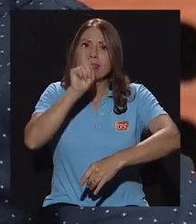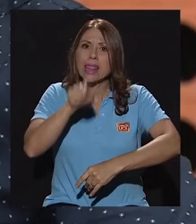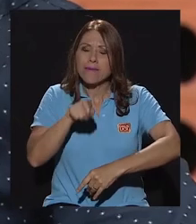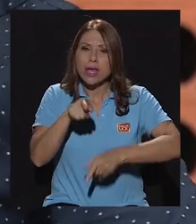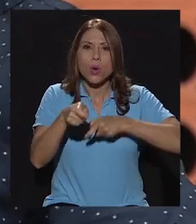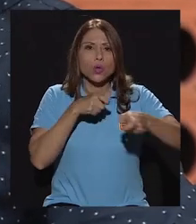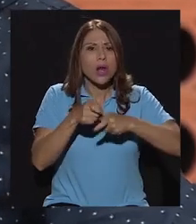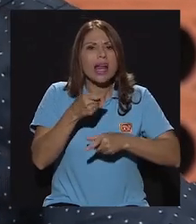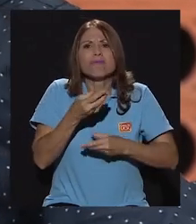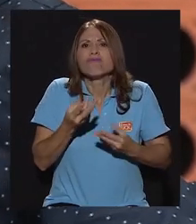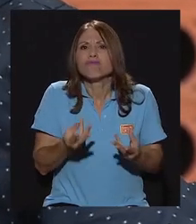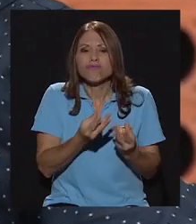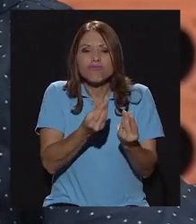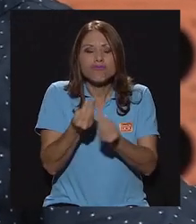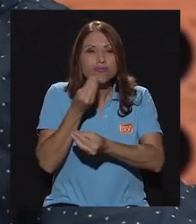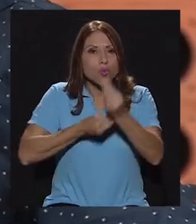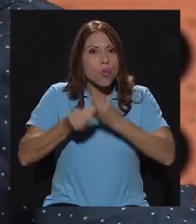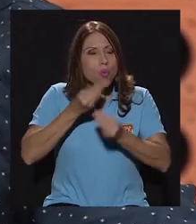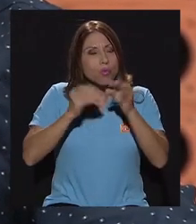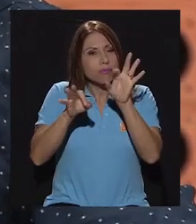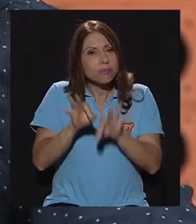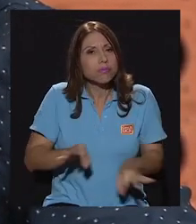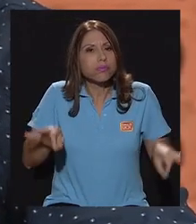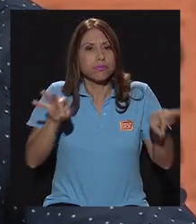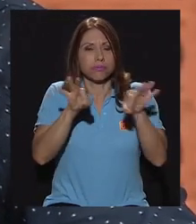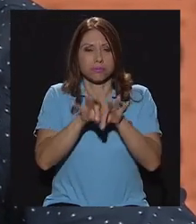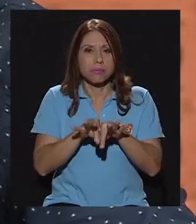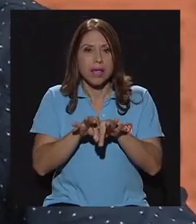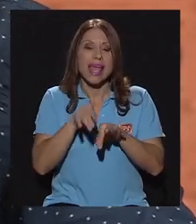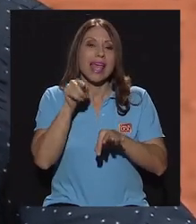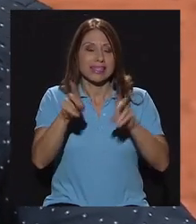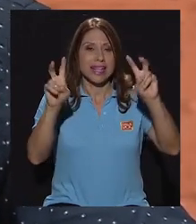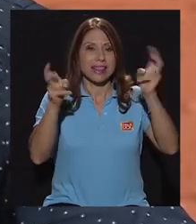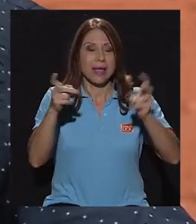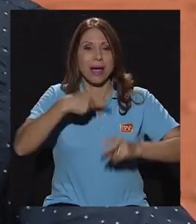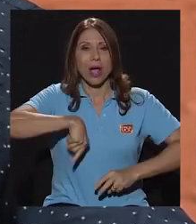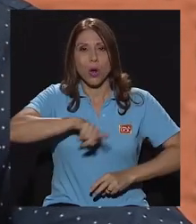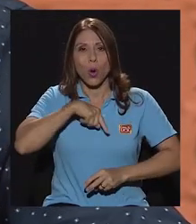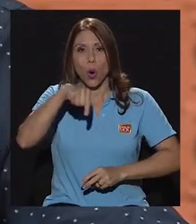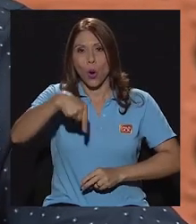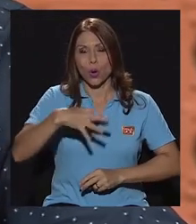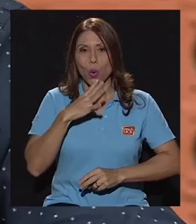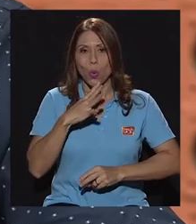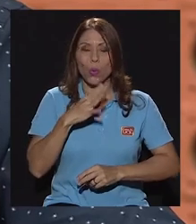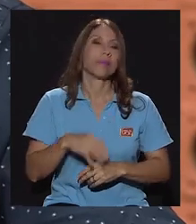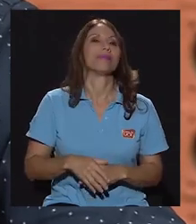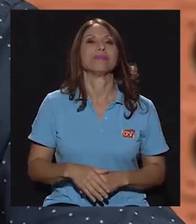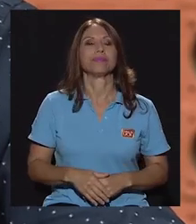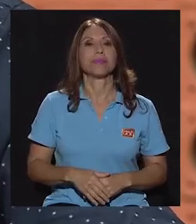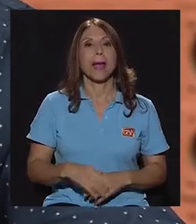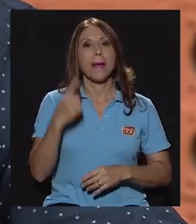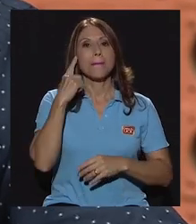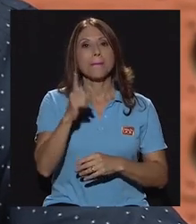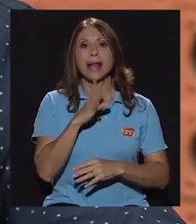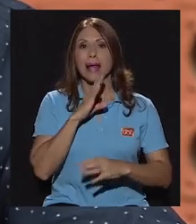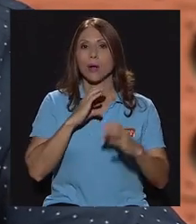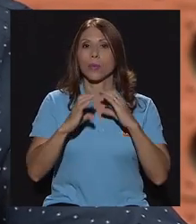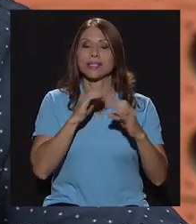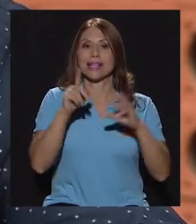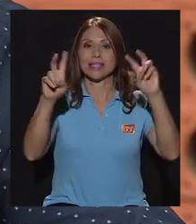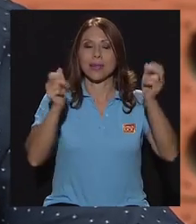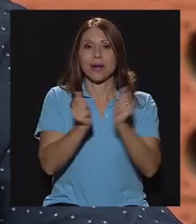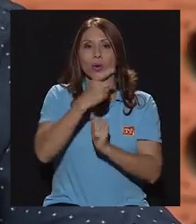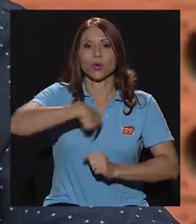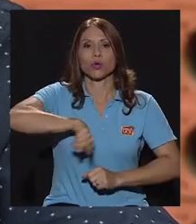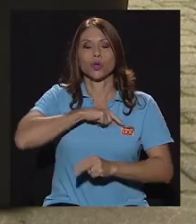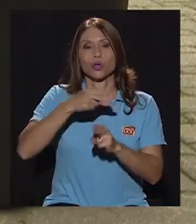que debe tener es fundamental, es parte fundamental de su tratamiento, y ese es el tema que queremos conversarles el día de hoy. Para conversar